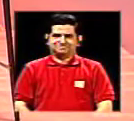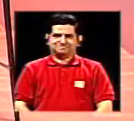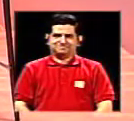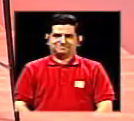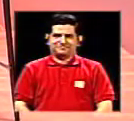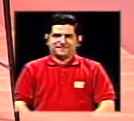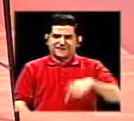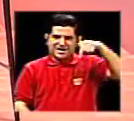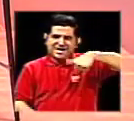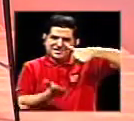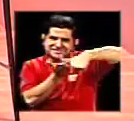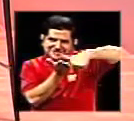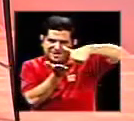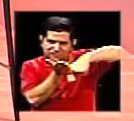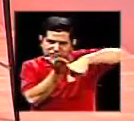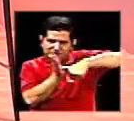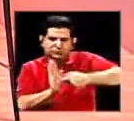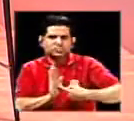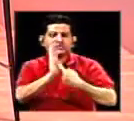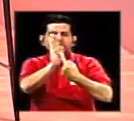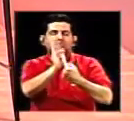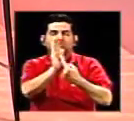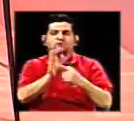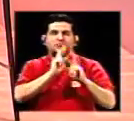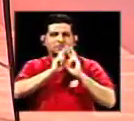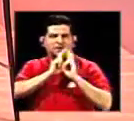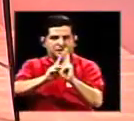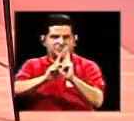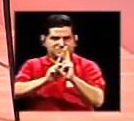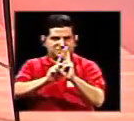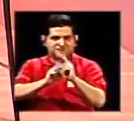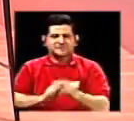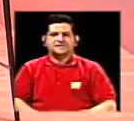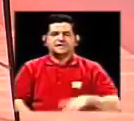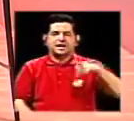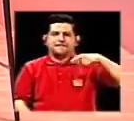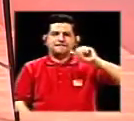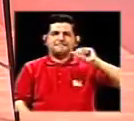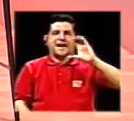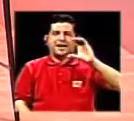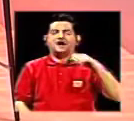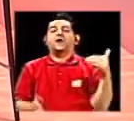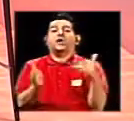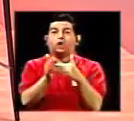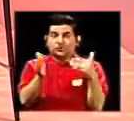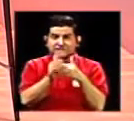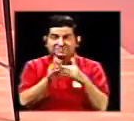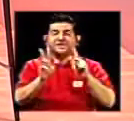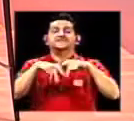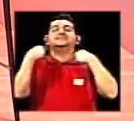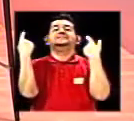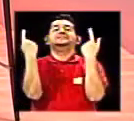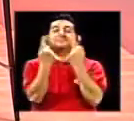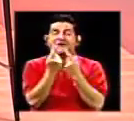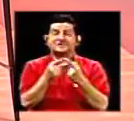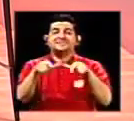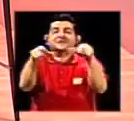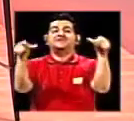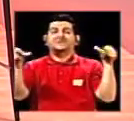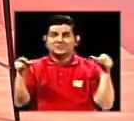En esta elección se evidenció en los resultados que el PAC una vez más es un partido de